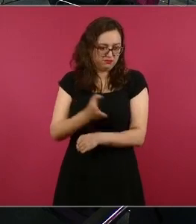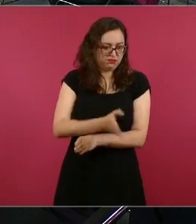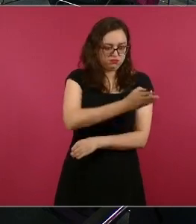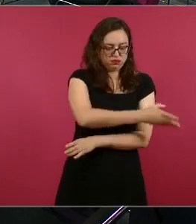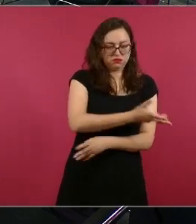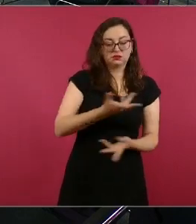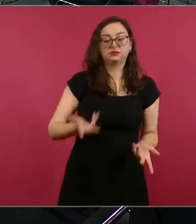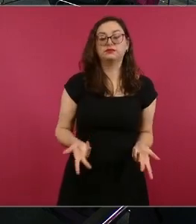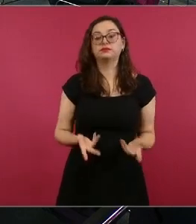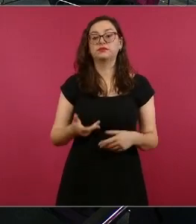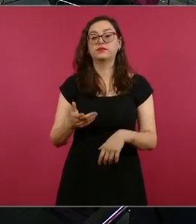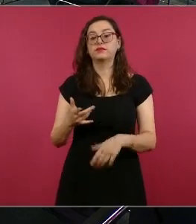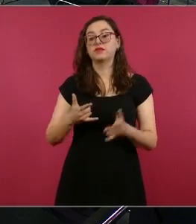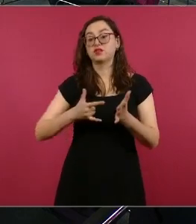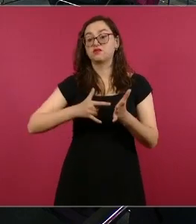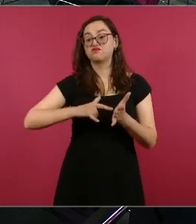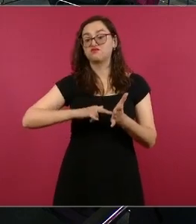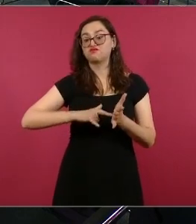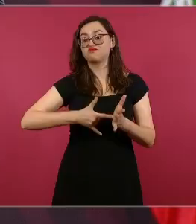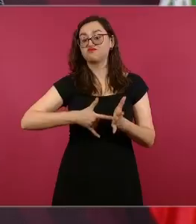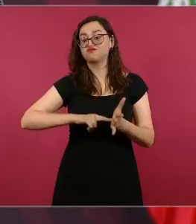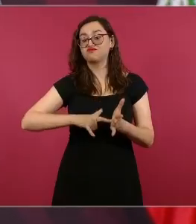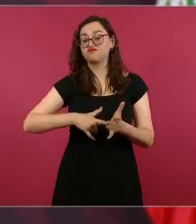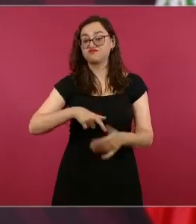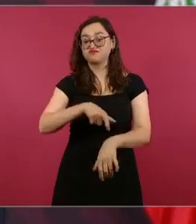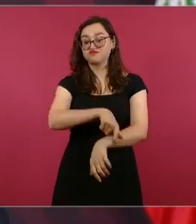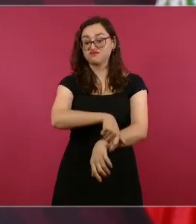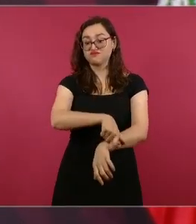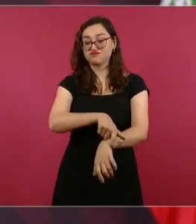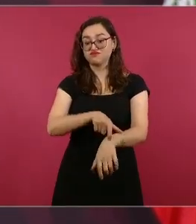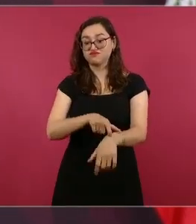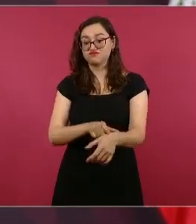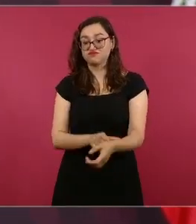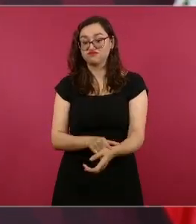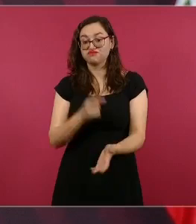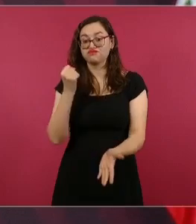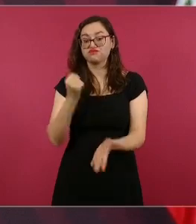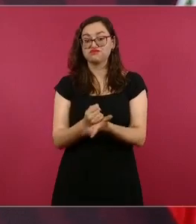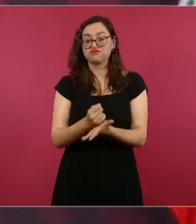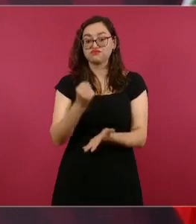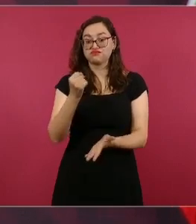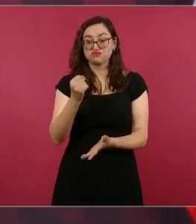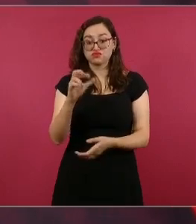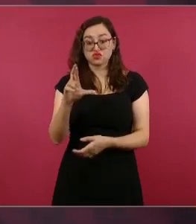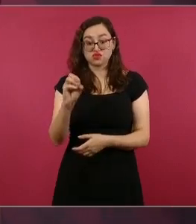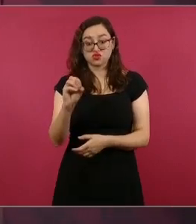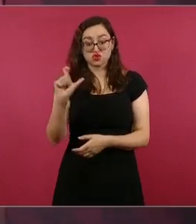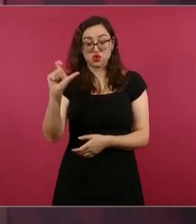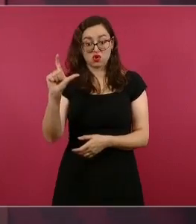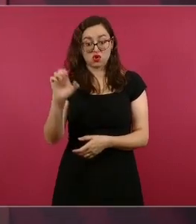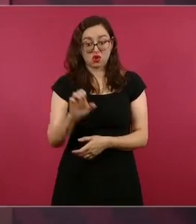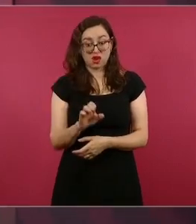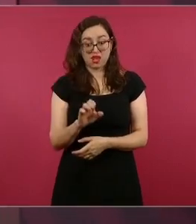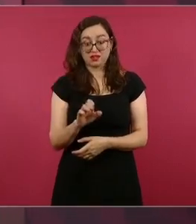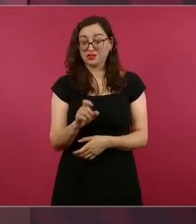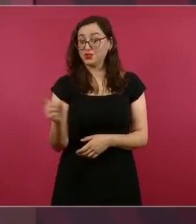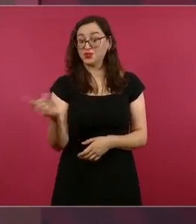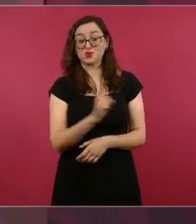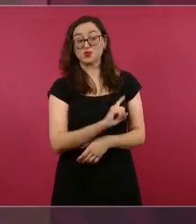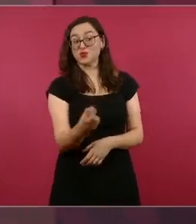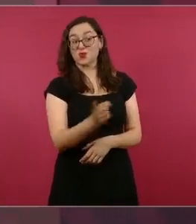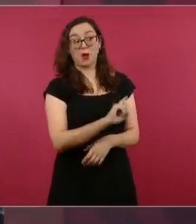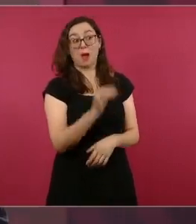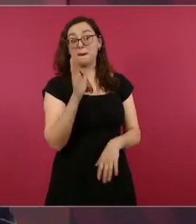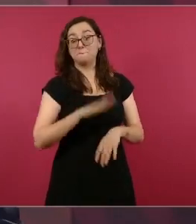relojes. Rolex. ¿Cómo se llama? Rolex. No. Ah, no, pero André, no era una